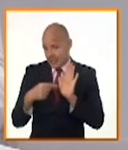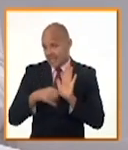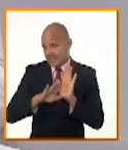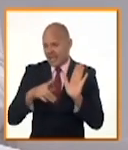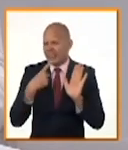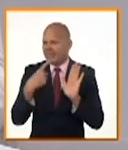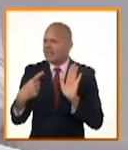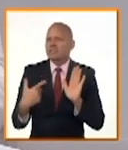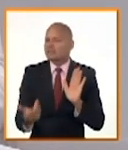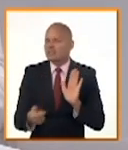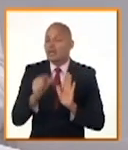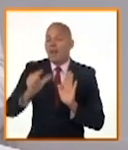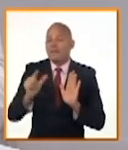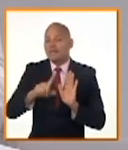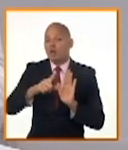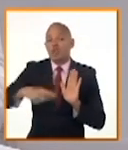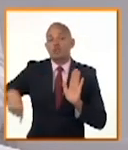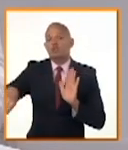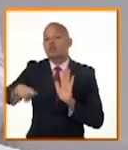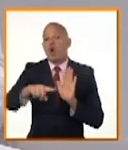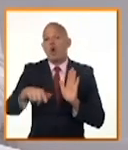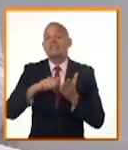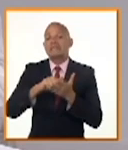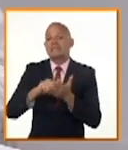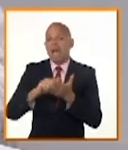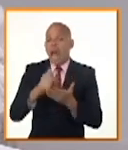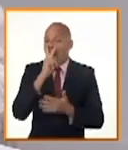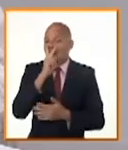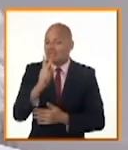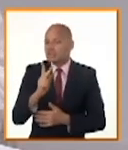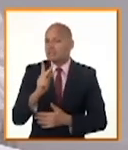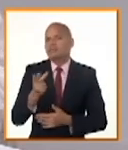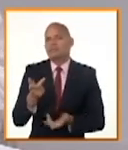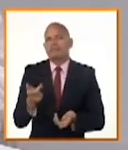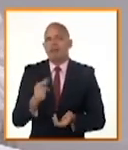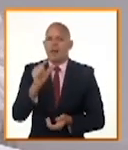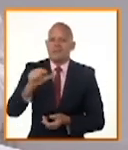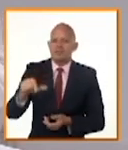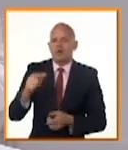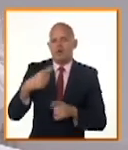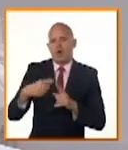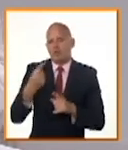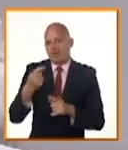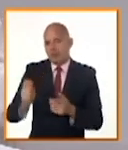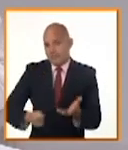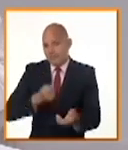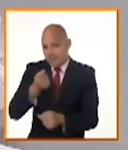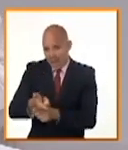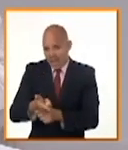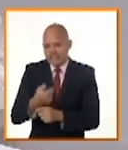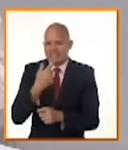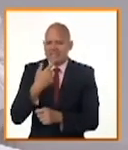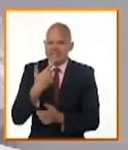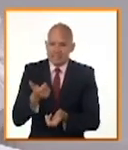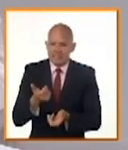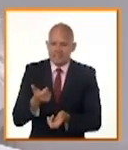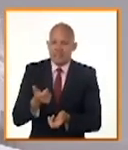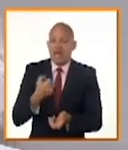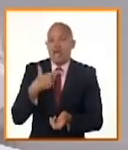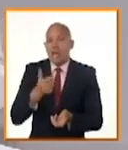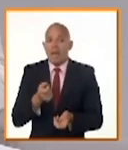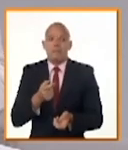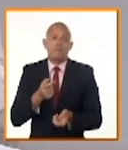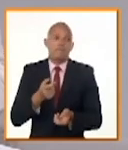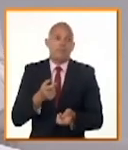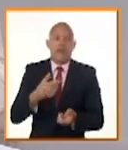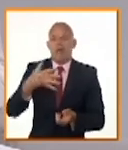bancos que que prestan servicio directamente a la población en este caso que venden en efectivo que al otro día de la venta puedan depositar el dinero en efectivo en el